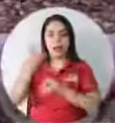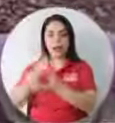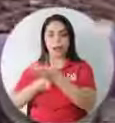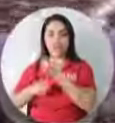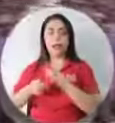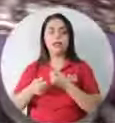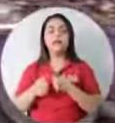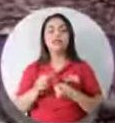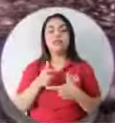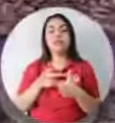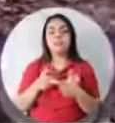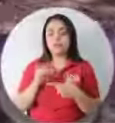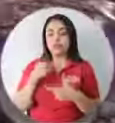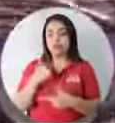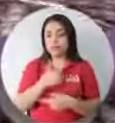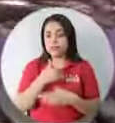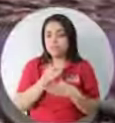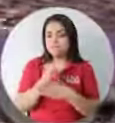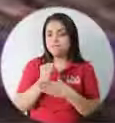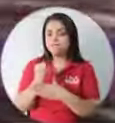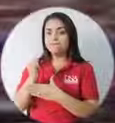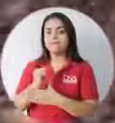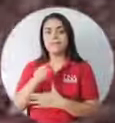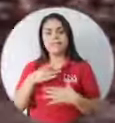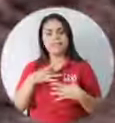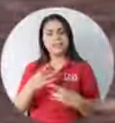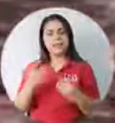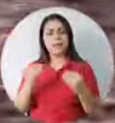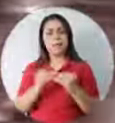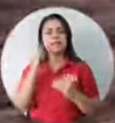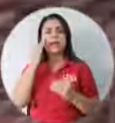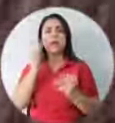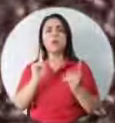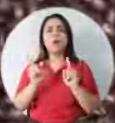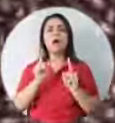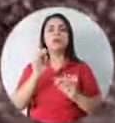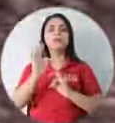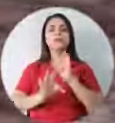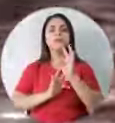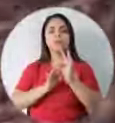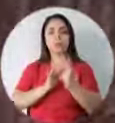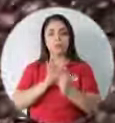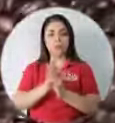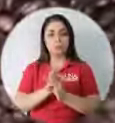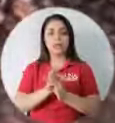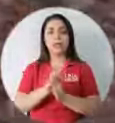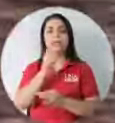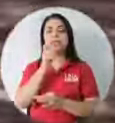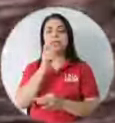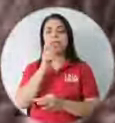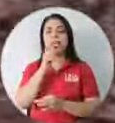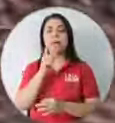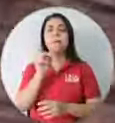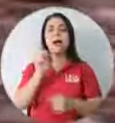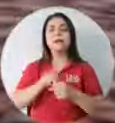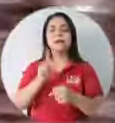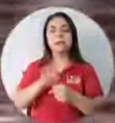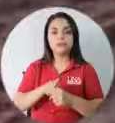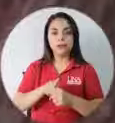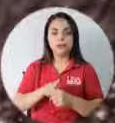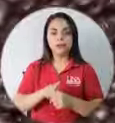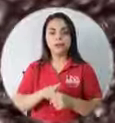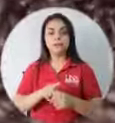nos interesó mucho, por ejemplo, establecer una tipificación de quiénes son los tostadores de café, quiénes participan de esa